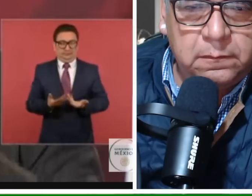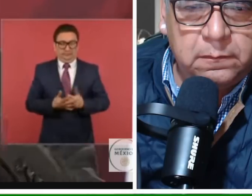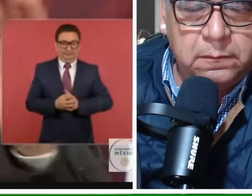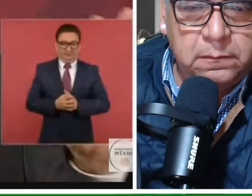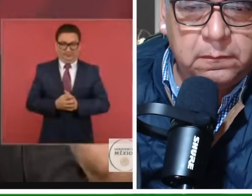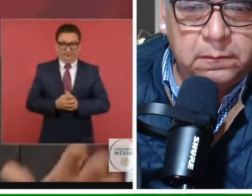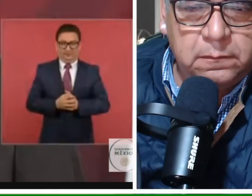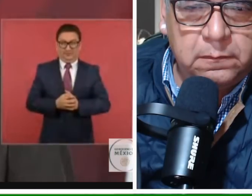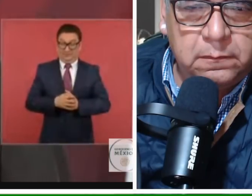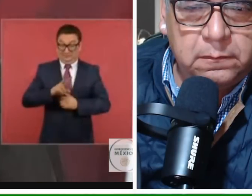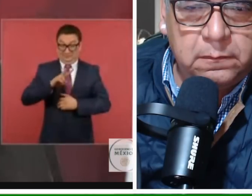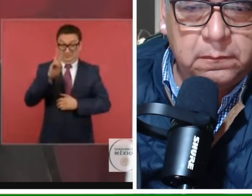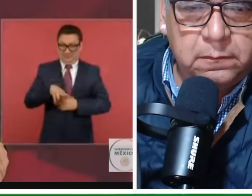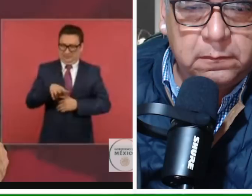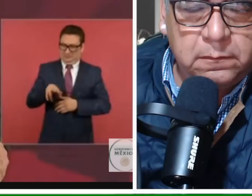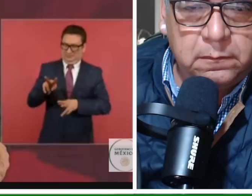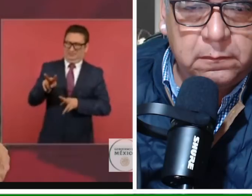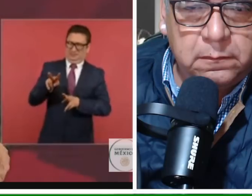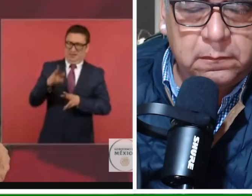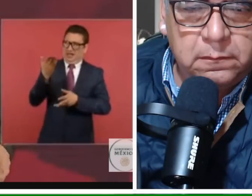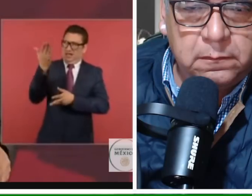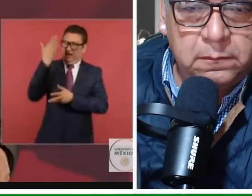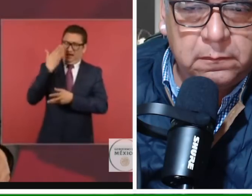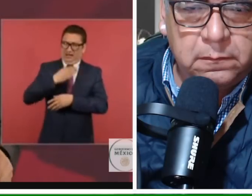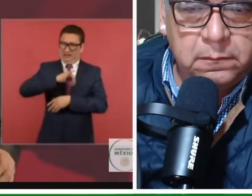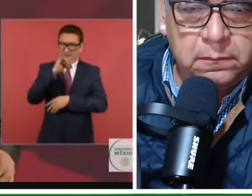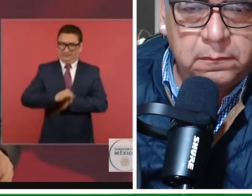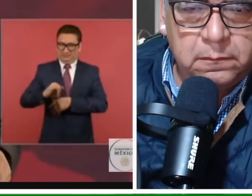Es algo excepcional, no se había visto.